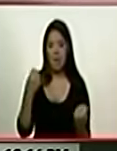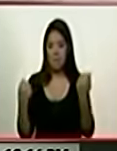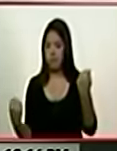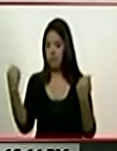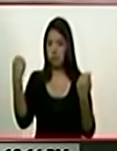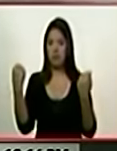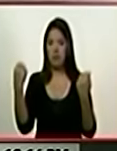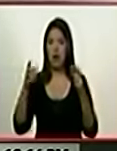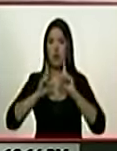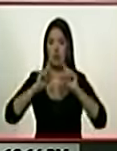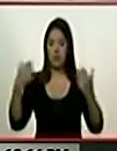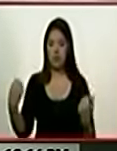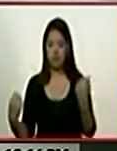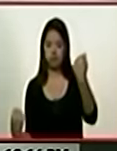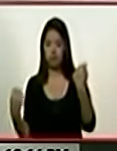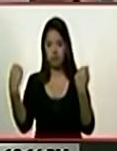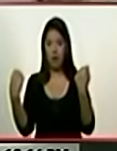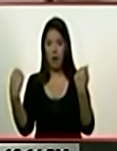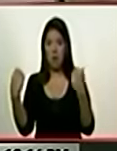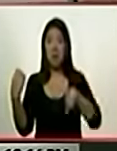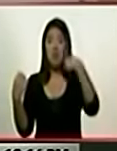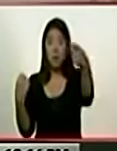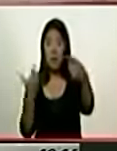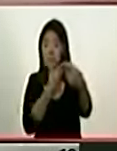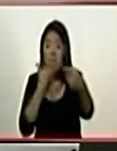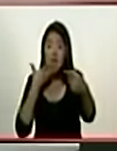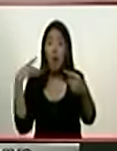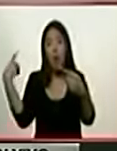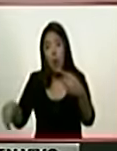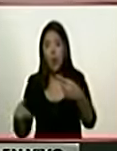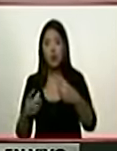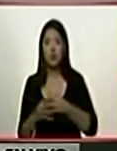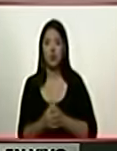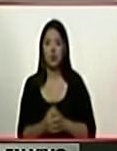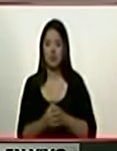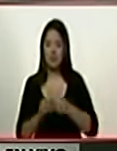y luego fue necesario la siembra de micropilotes en la propia capa.